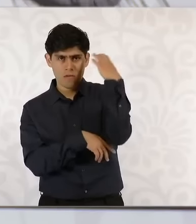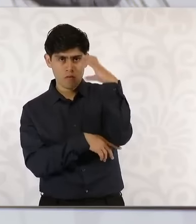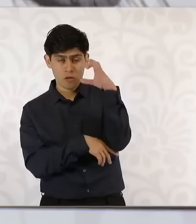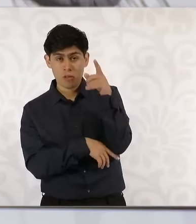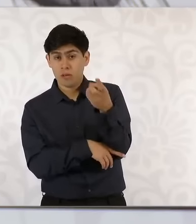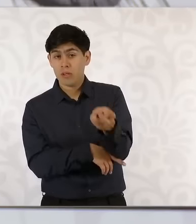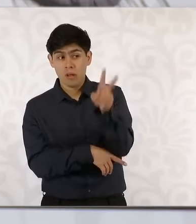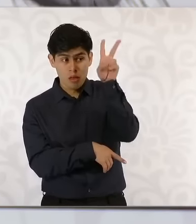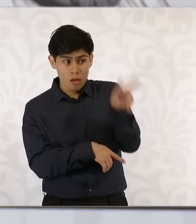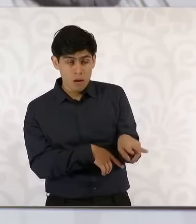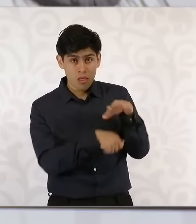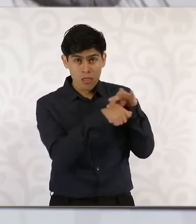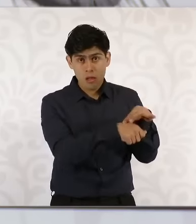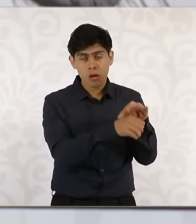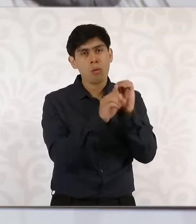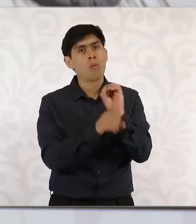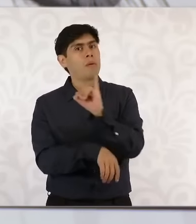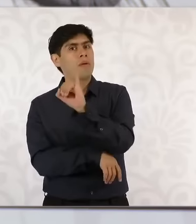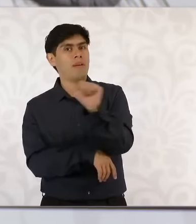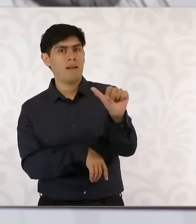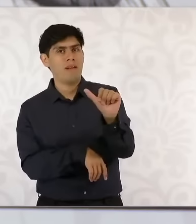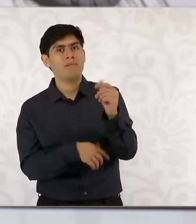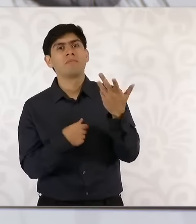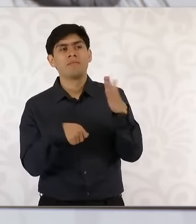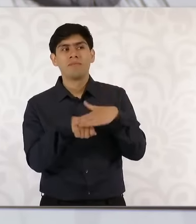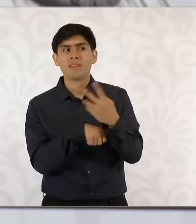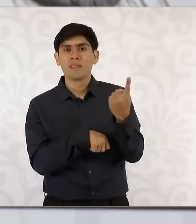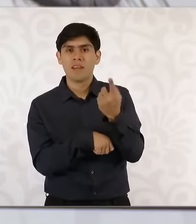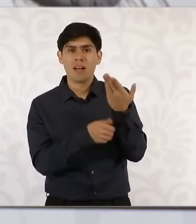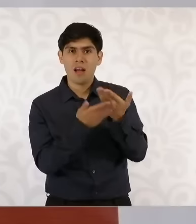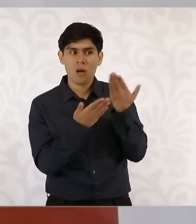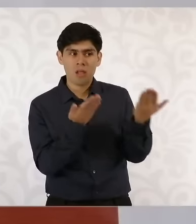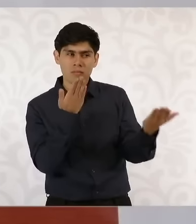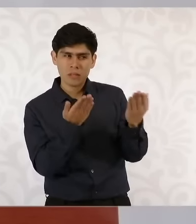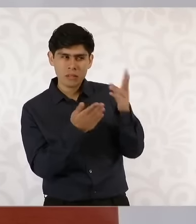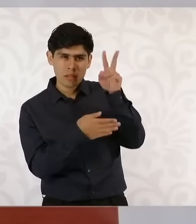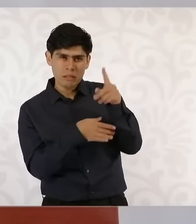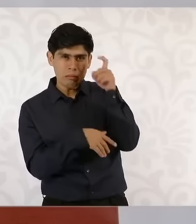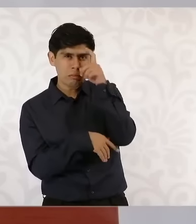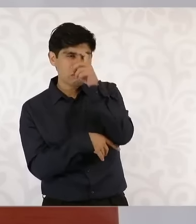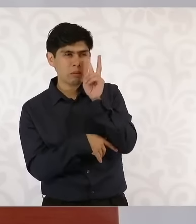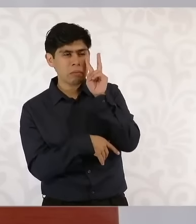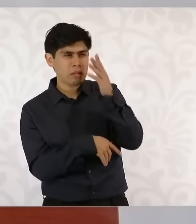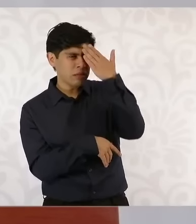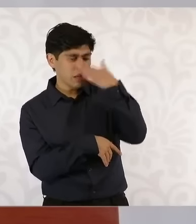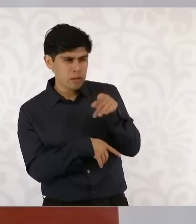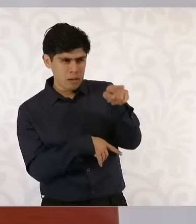con la inteligencia artificial es muy complejo distinguir qué es verdad y qué